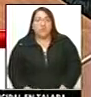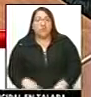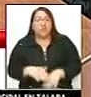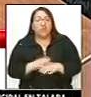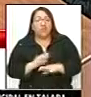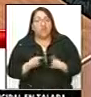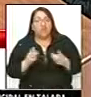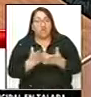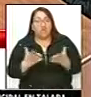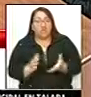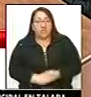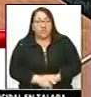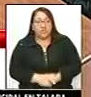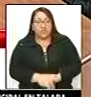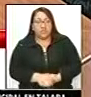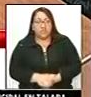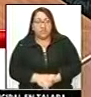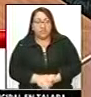nueva